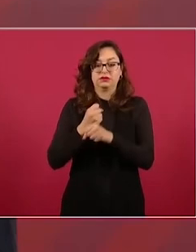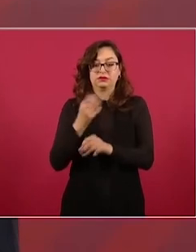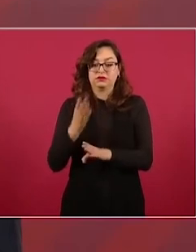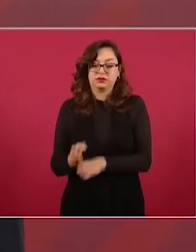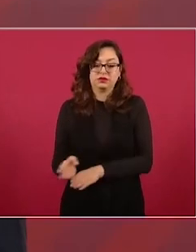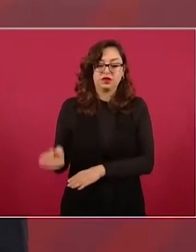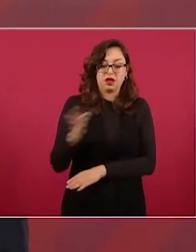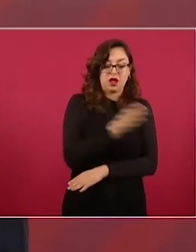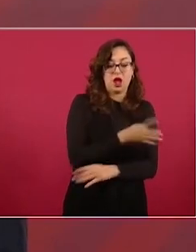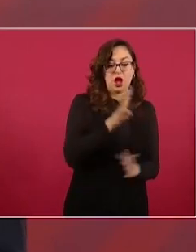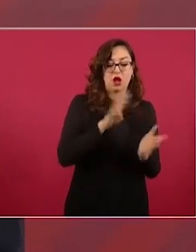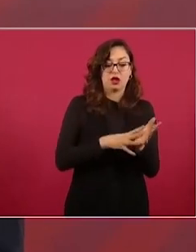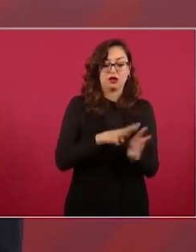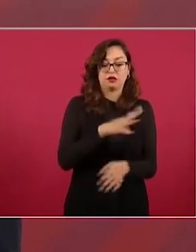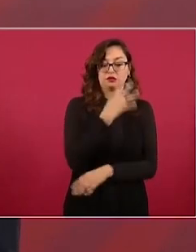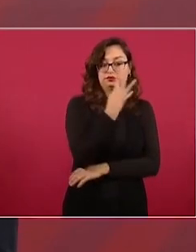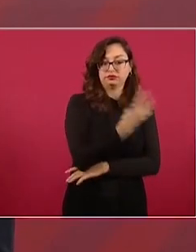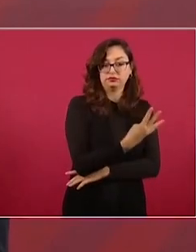En 2004,